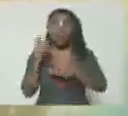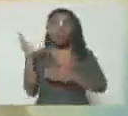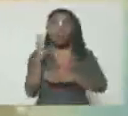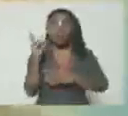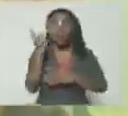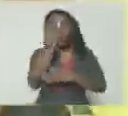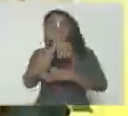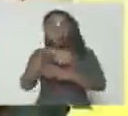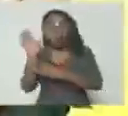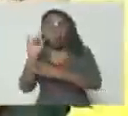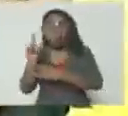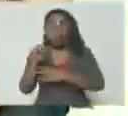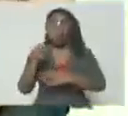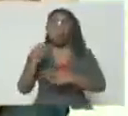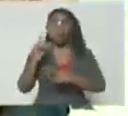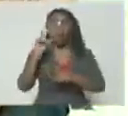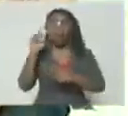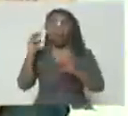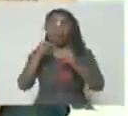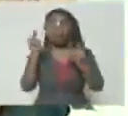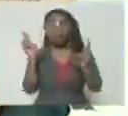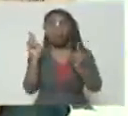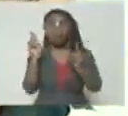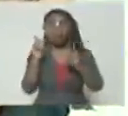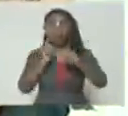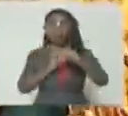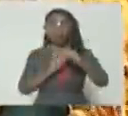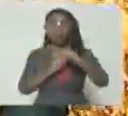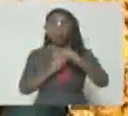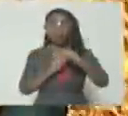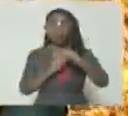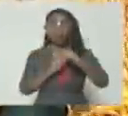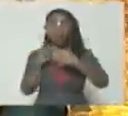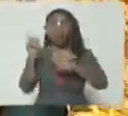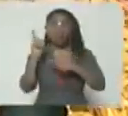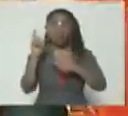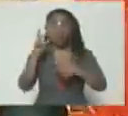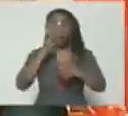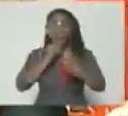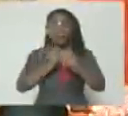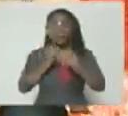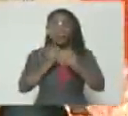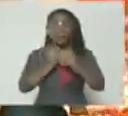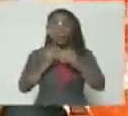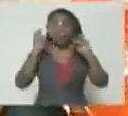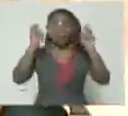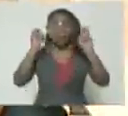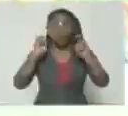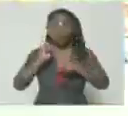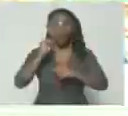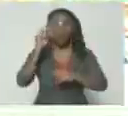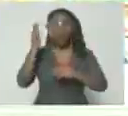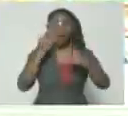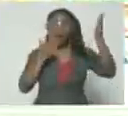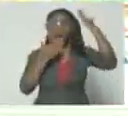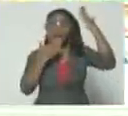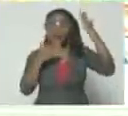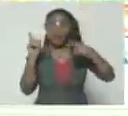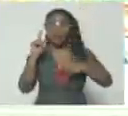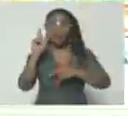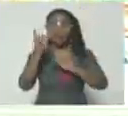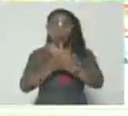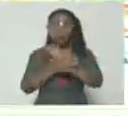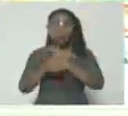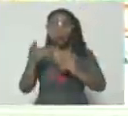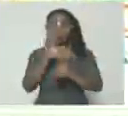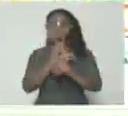parte? De por Puerto allá? La Cruz, la Caraqueña. Es un apellido de origen indio. ¿Europeo o no,